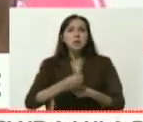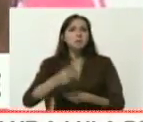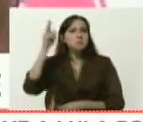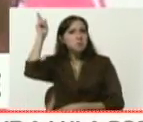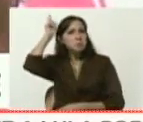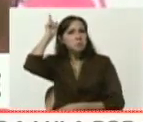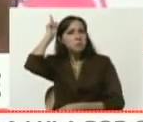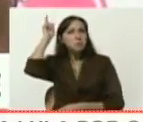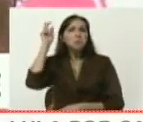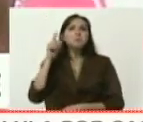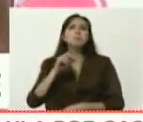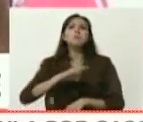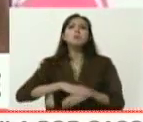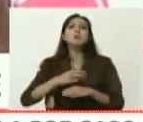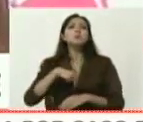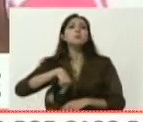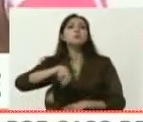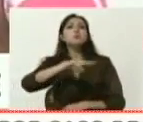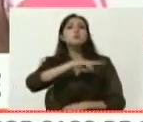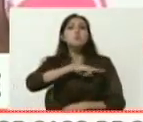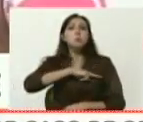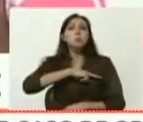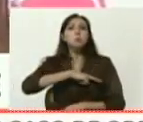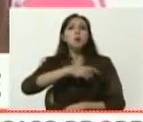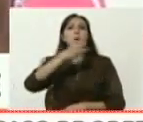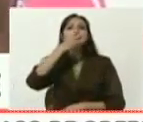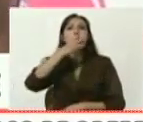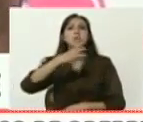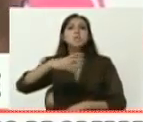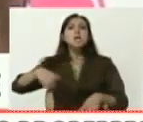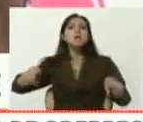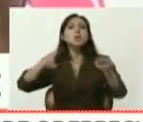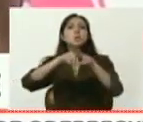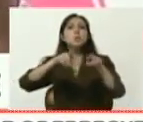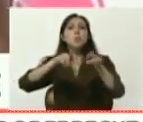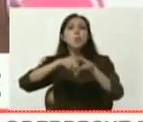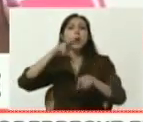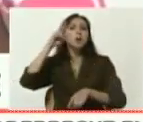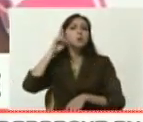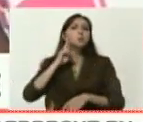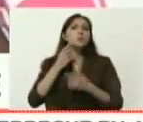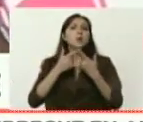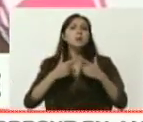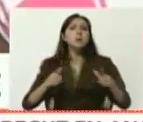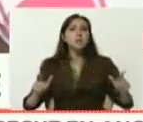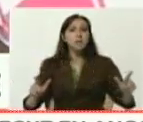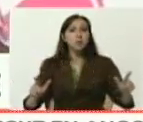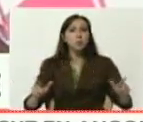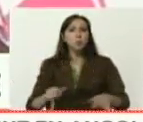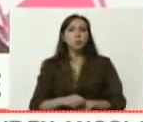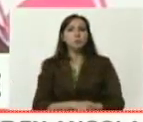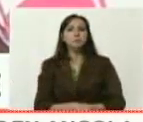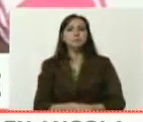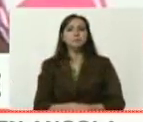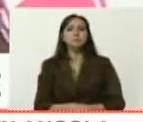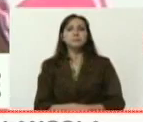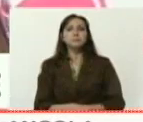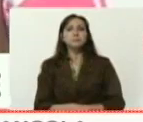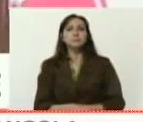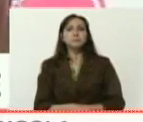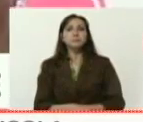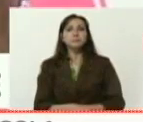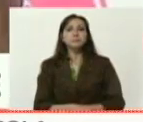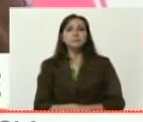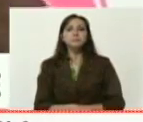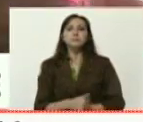eso debemos gritar como Bolívar en Pativilca. Y gritaría yo